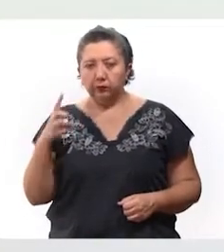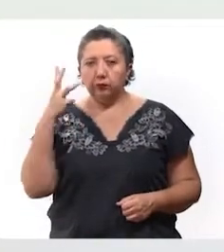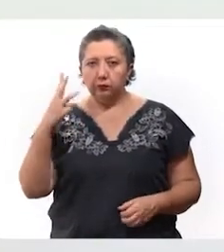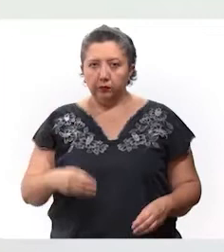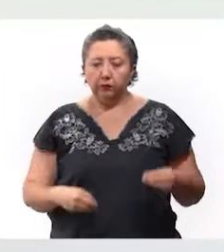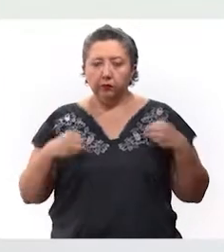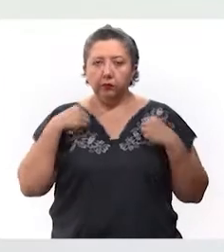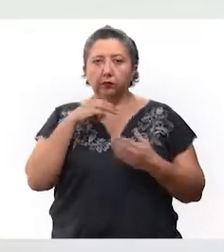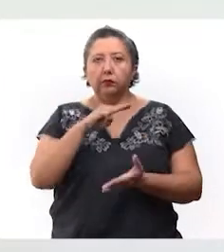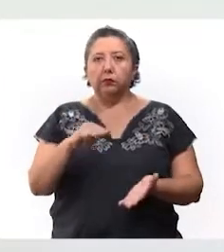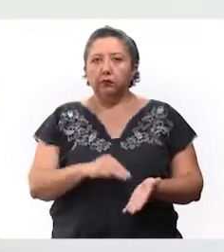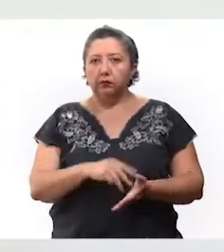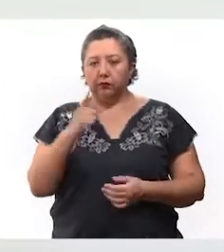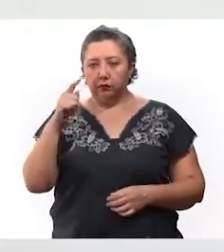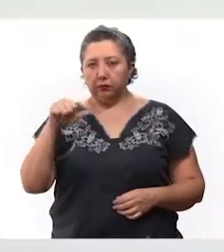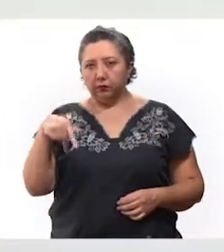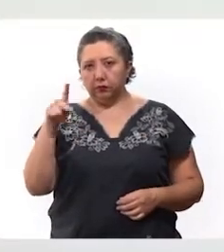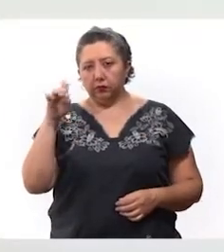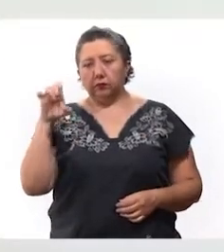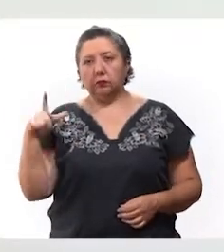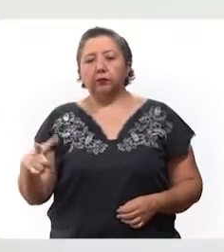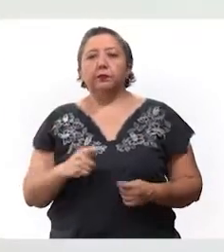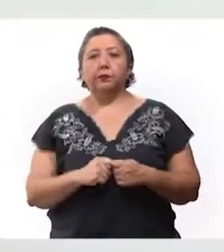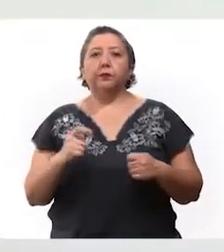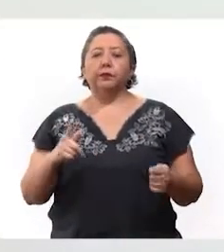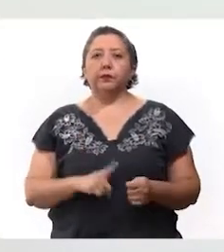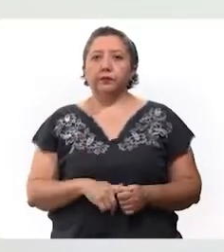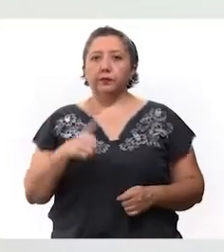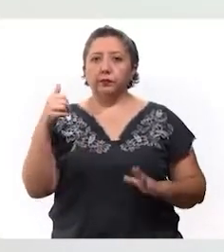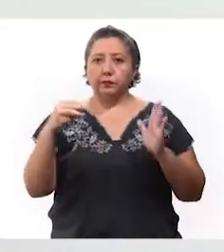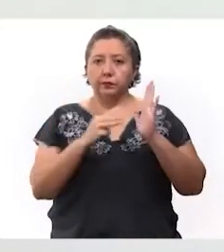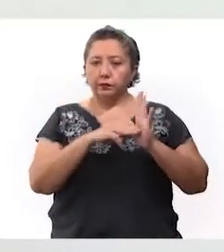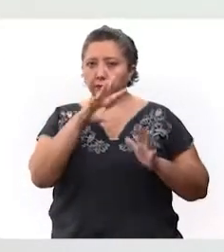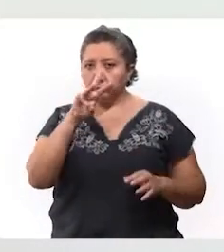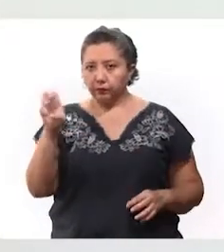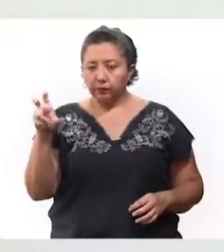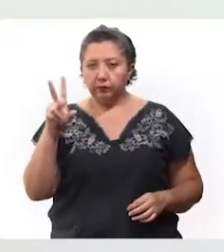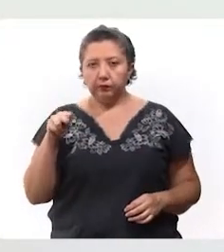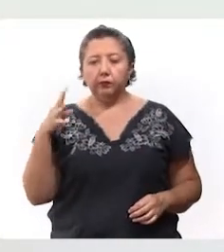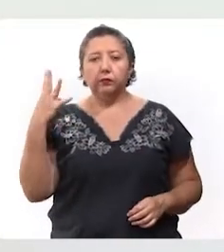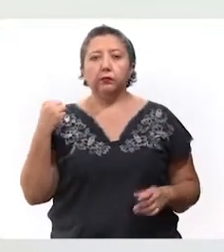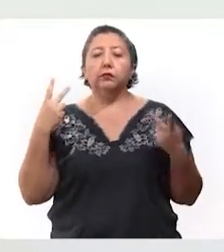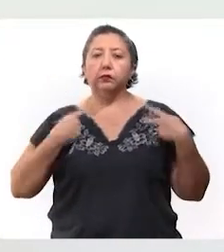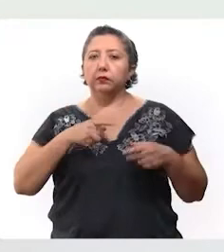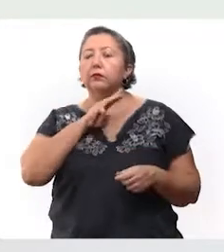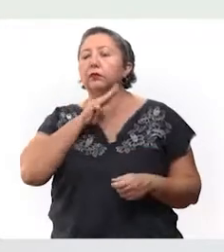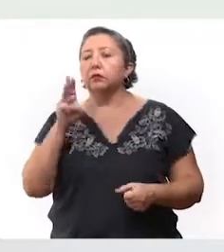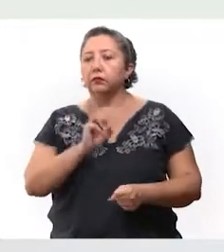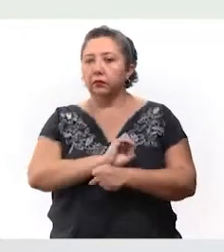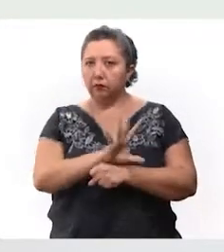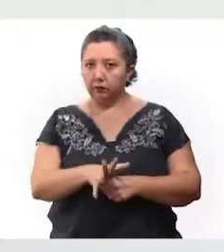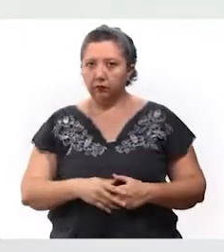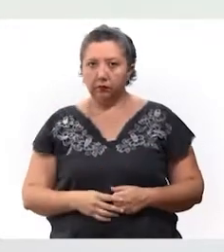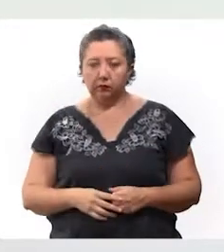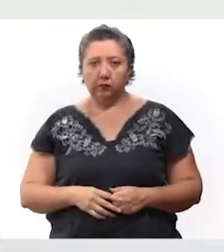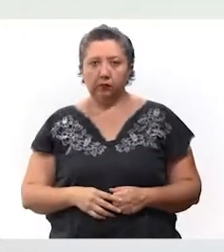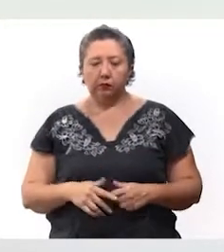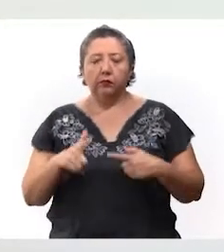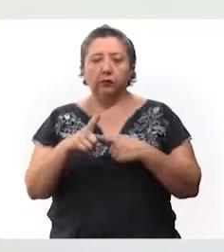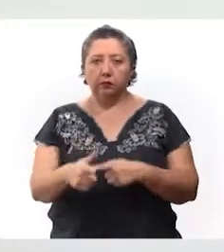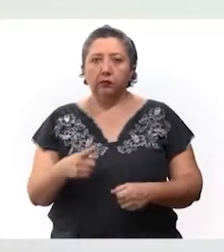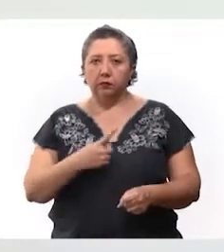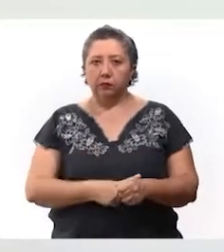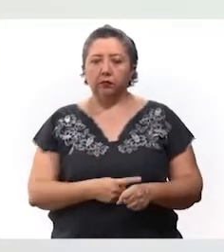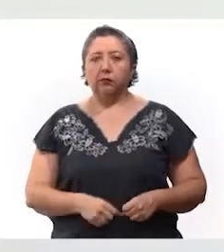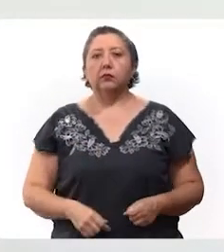3 residían en Mérida y 1 en Aquil. En total, son 6.389 las personas fallecidas a causa del coronavirus. De los